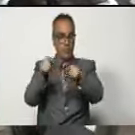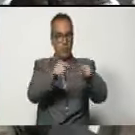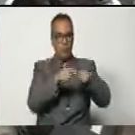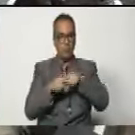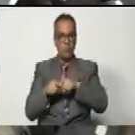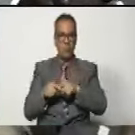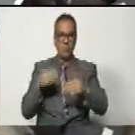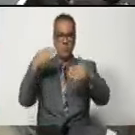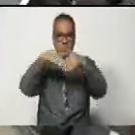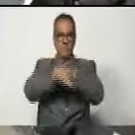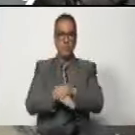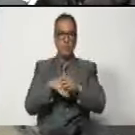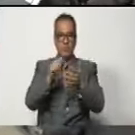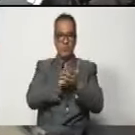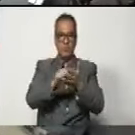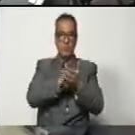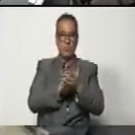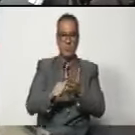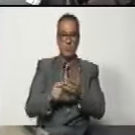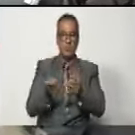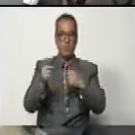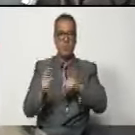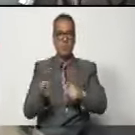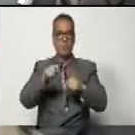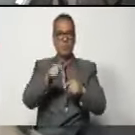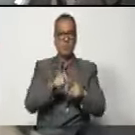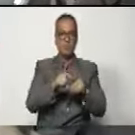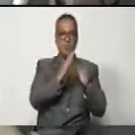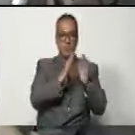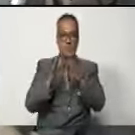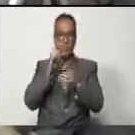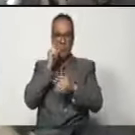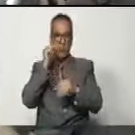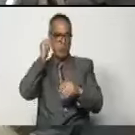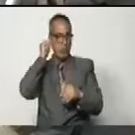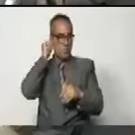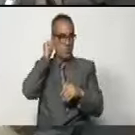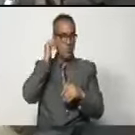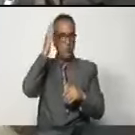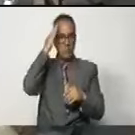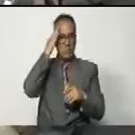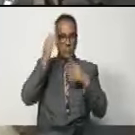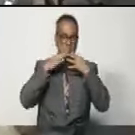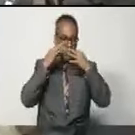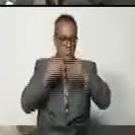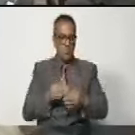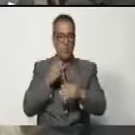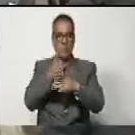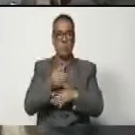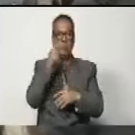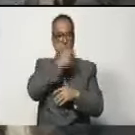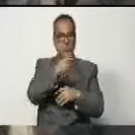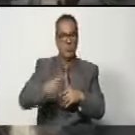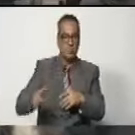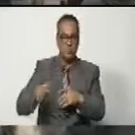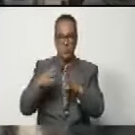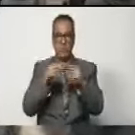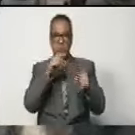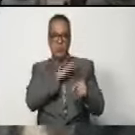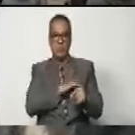de integración, articulación y agregación de las ciudadanas y los ciudadanos para hacer realidad el protagonismo del pueblo en la